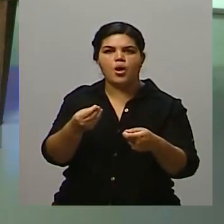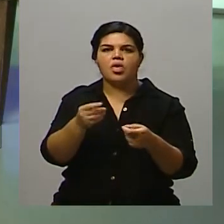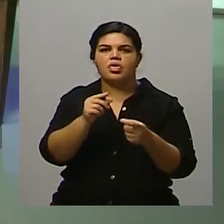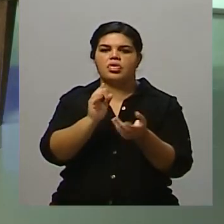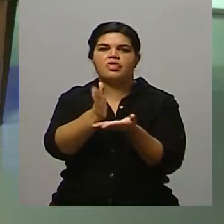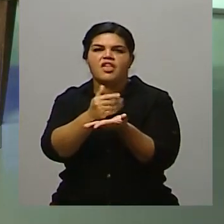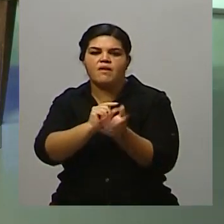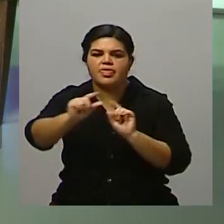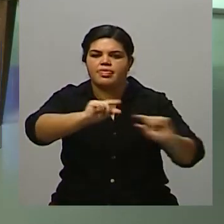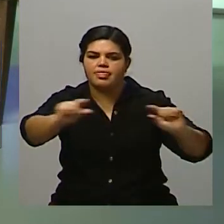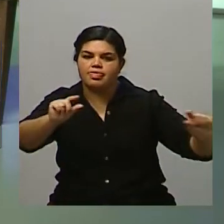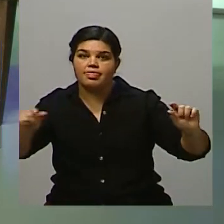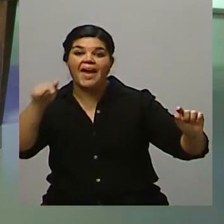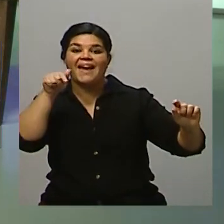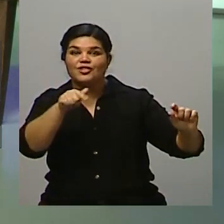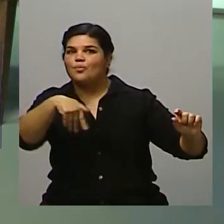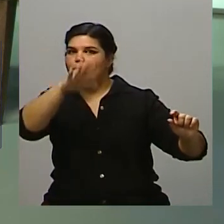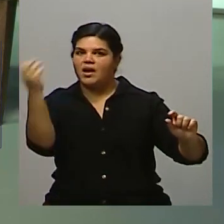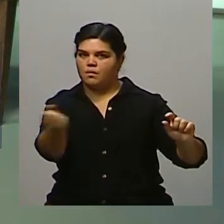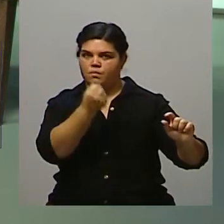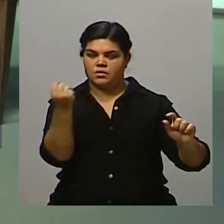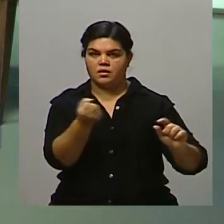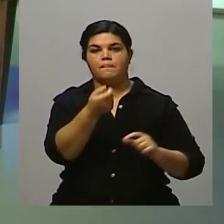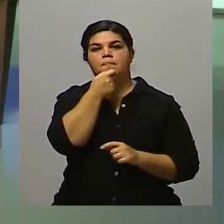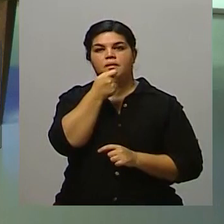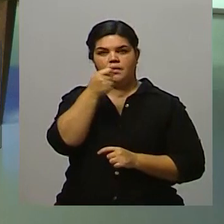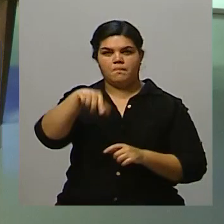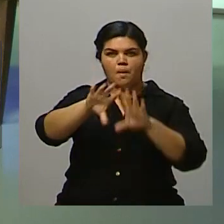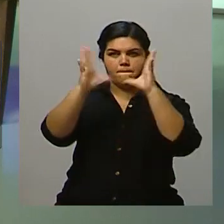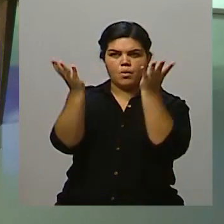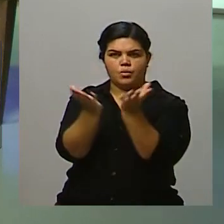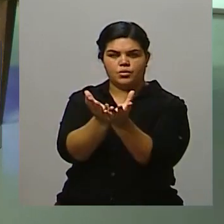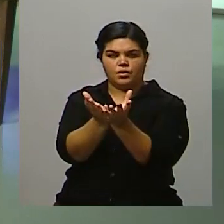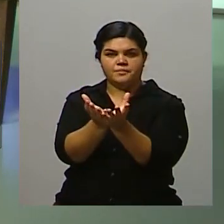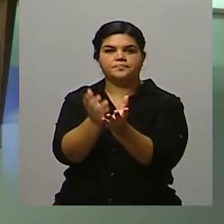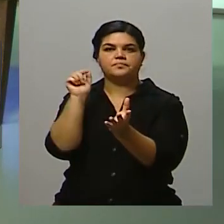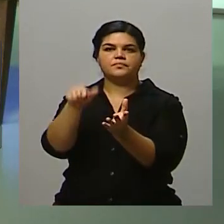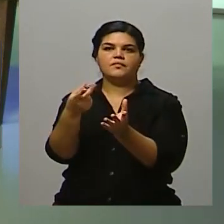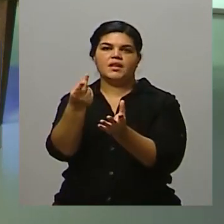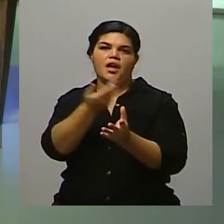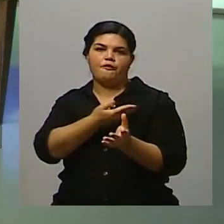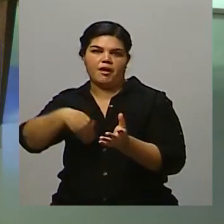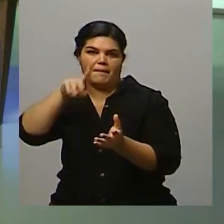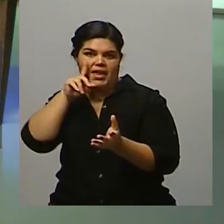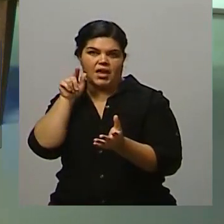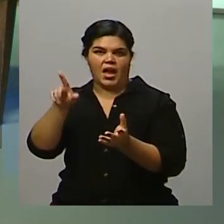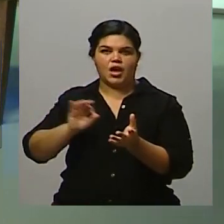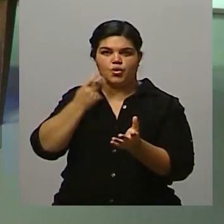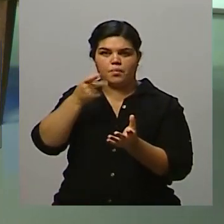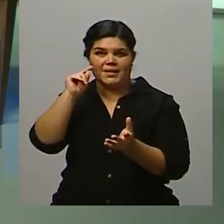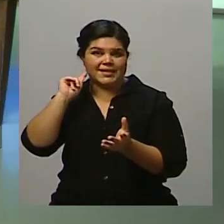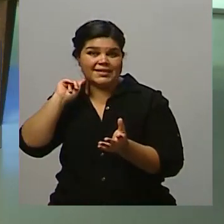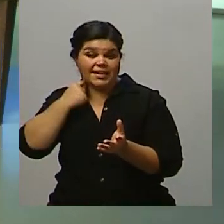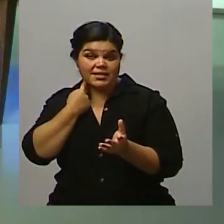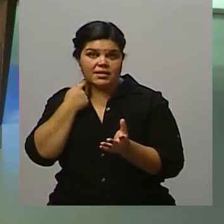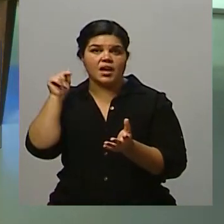muchos estudios en el mundo hoy, por ejemplo, un estudio de McKinsey en 2013, que lo cita el Fondo Monetario, habla que en el mundo se pierden cerca de $1